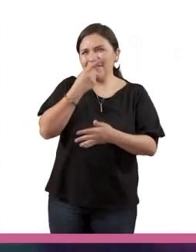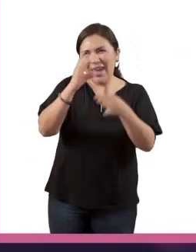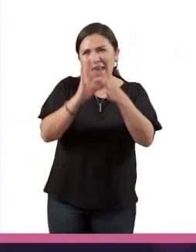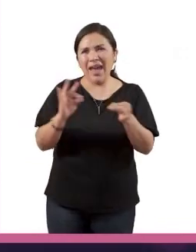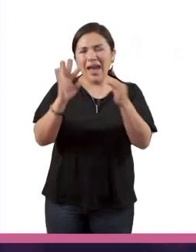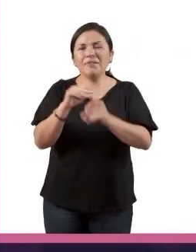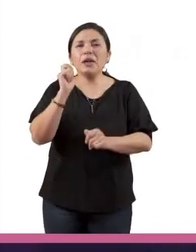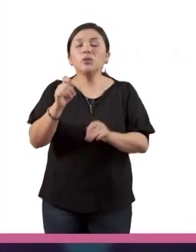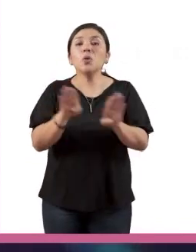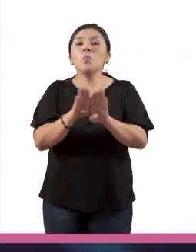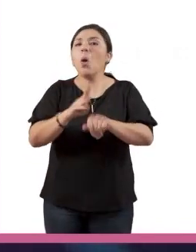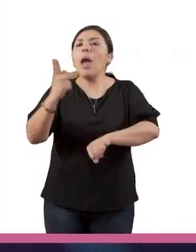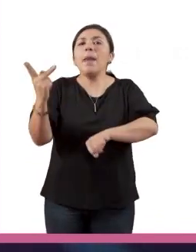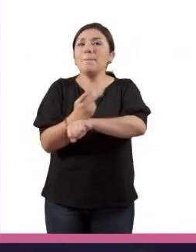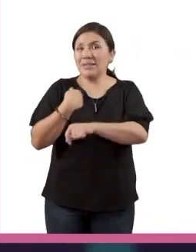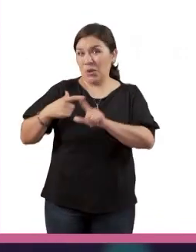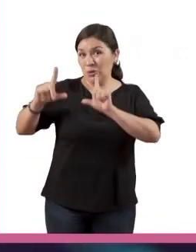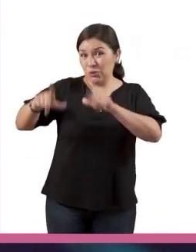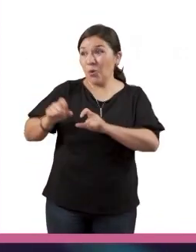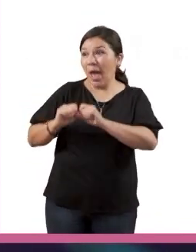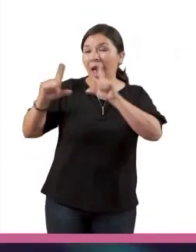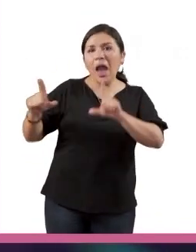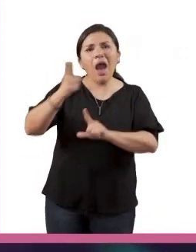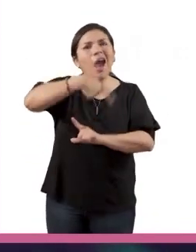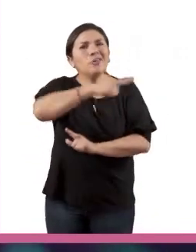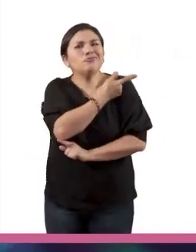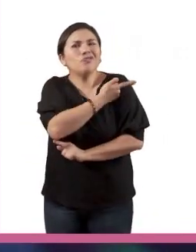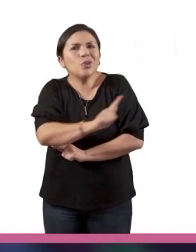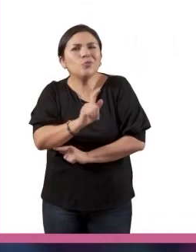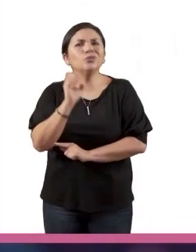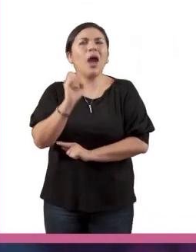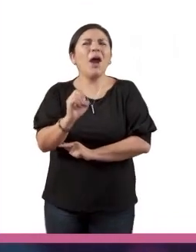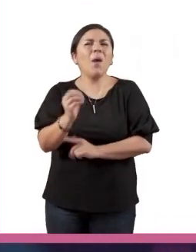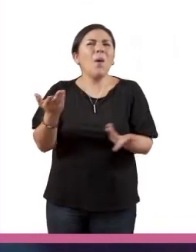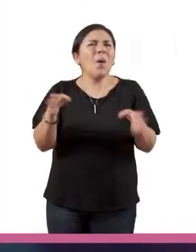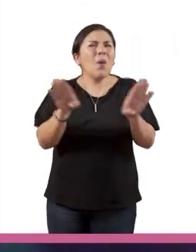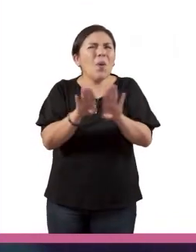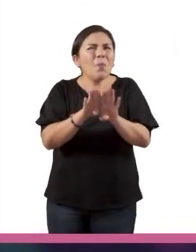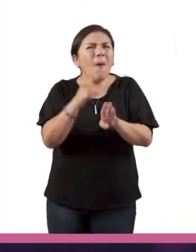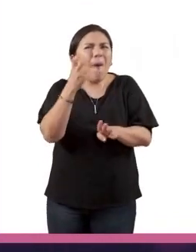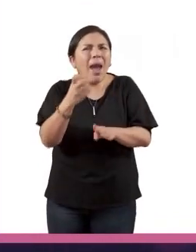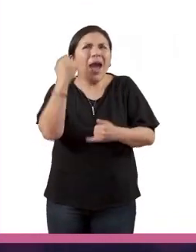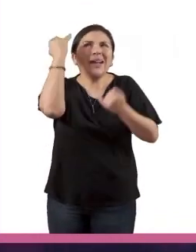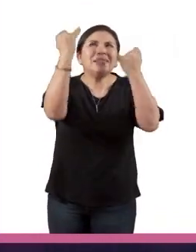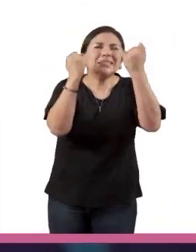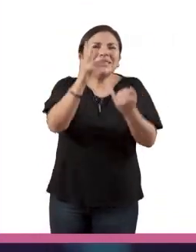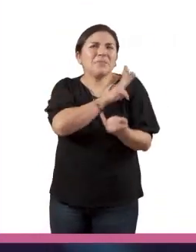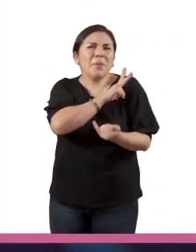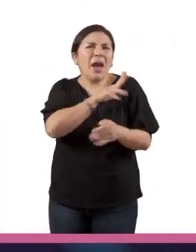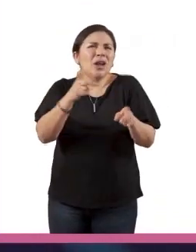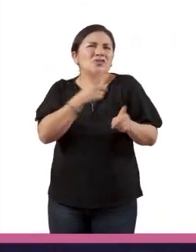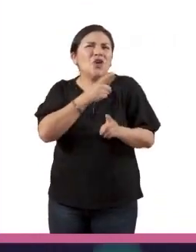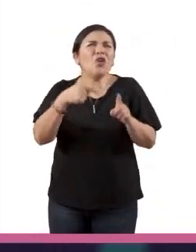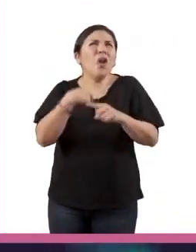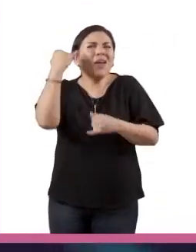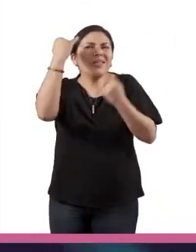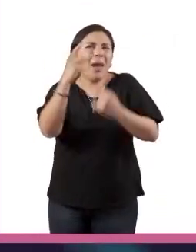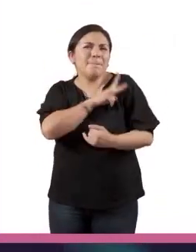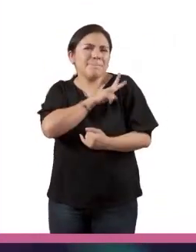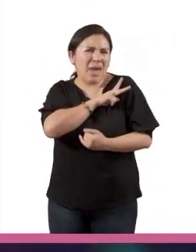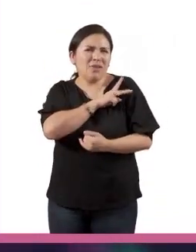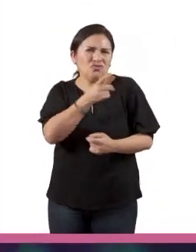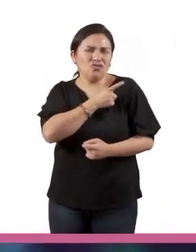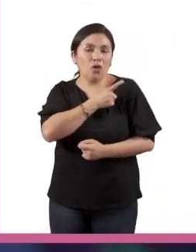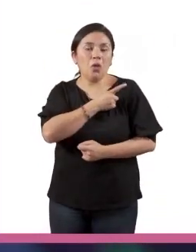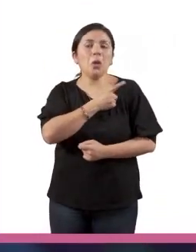de qué pasa si lo subo y no les gusta, no sé, como todo eso que a veces alguno encapsula. Pues